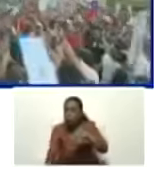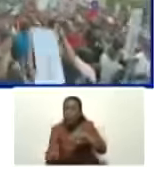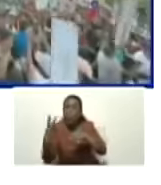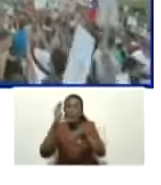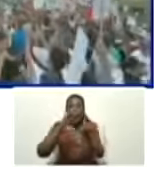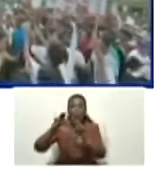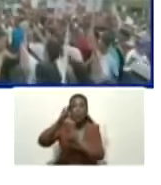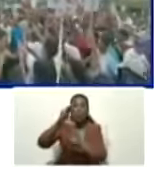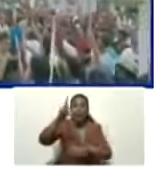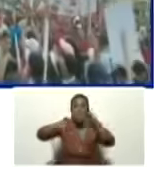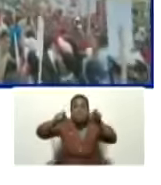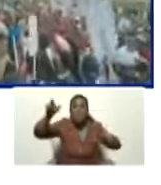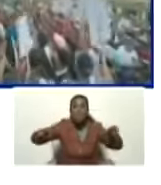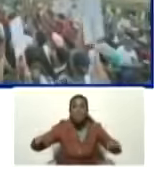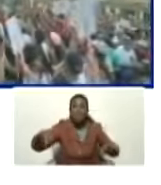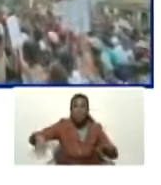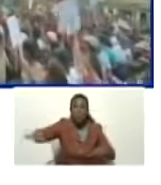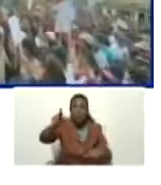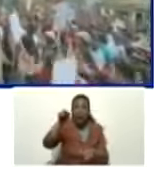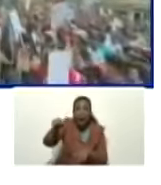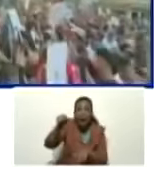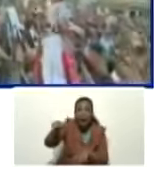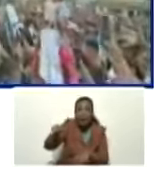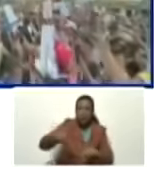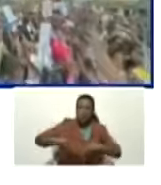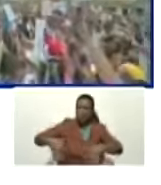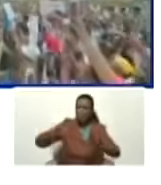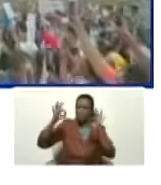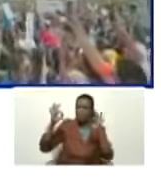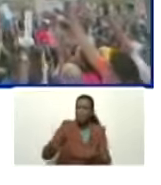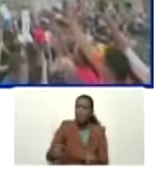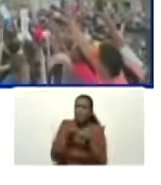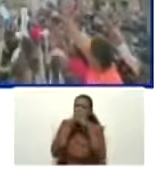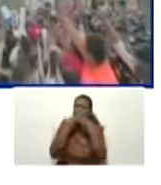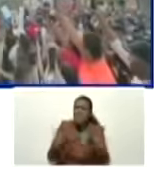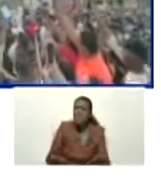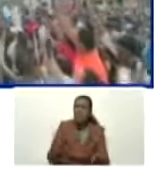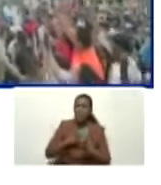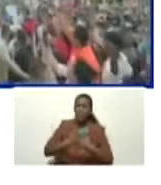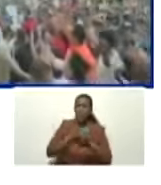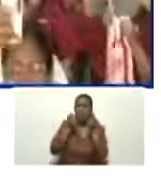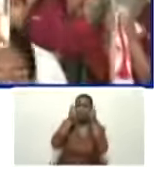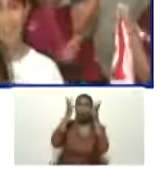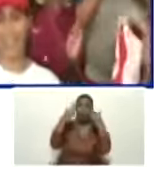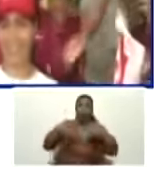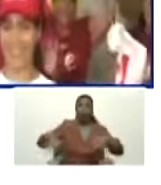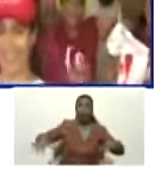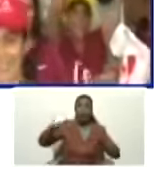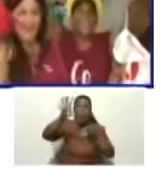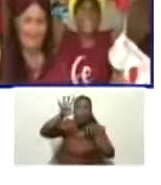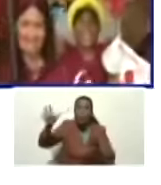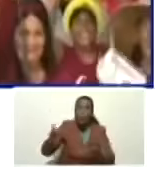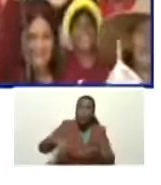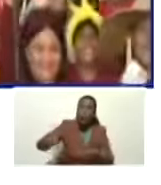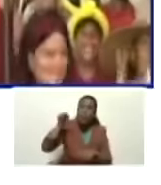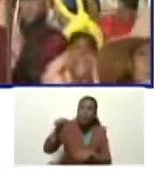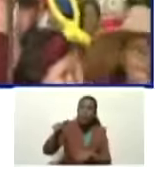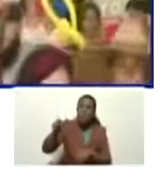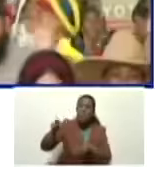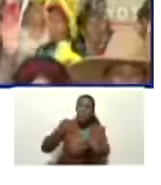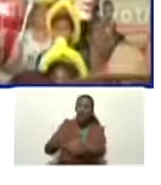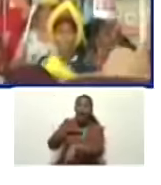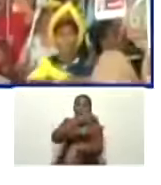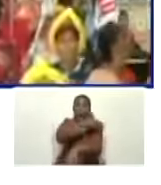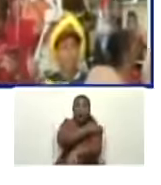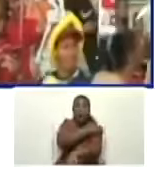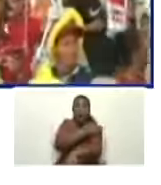cultura, una civilización próspera, bella, que asombró al mundo antes de que